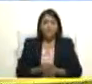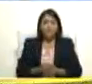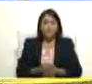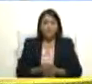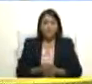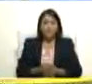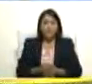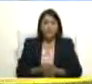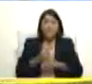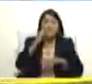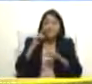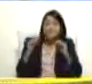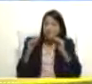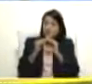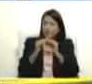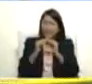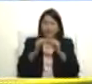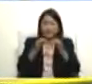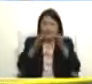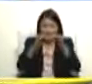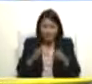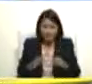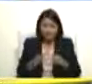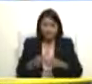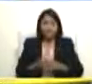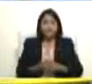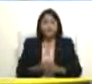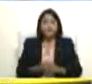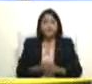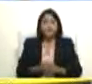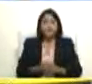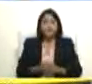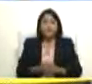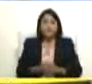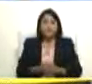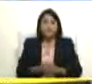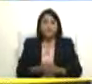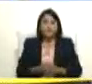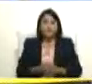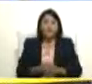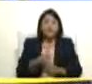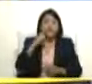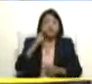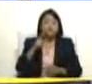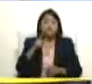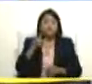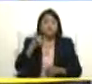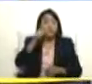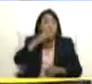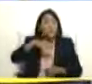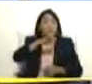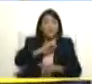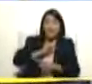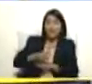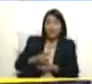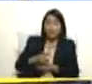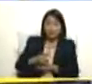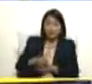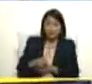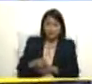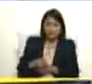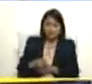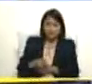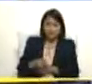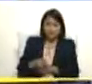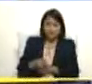ahí. Vinculante, vinculante, vinculante. Mandato, mandato, mandato. En